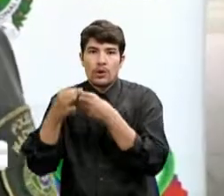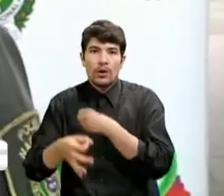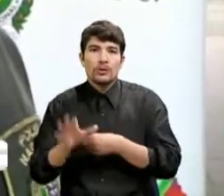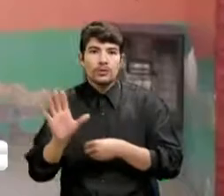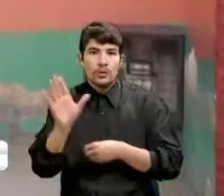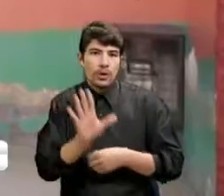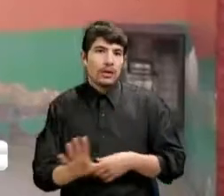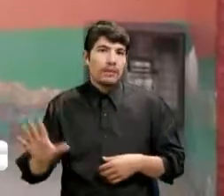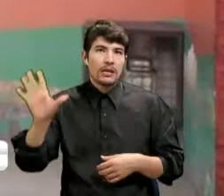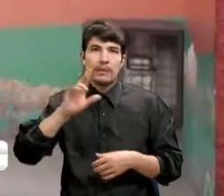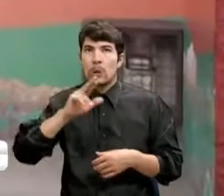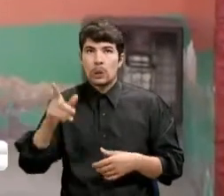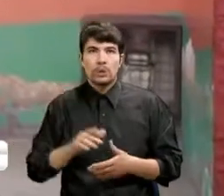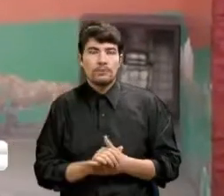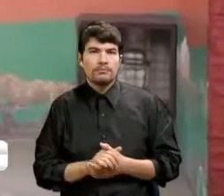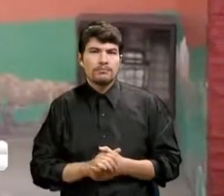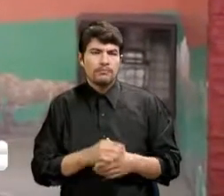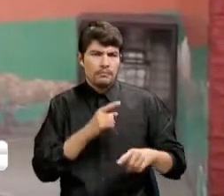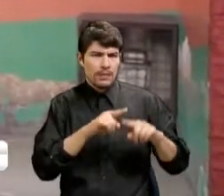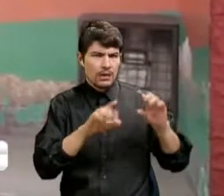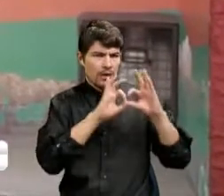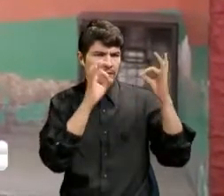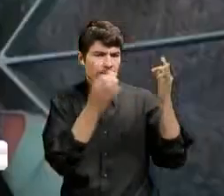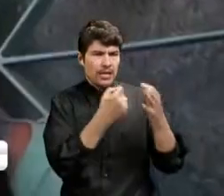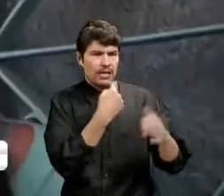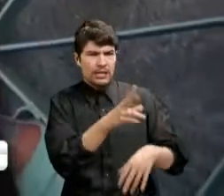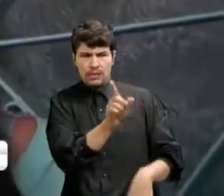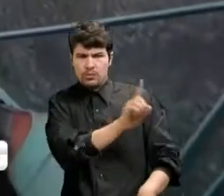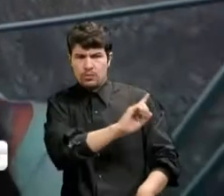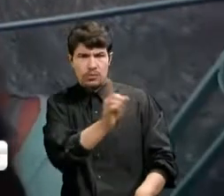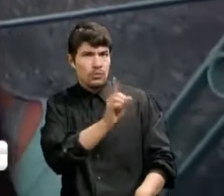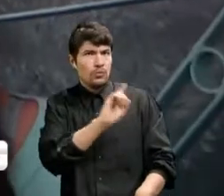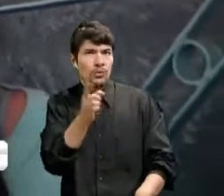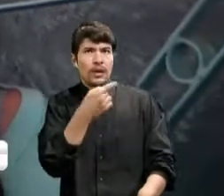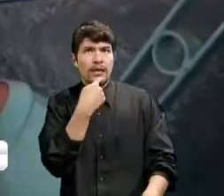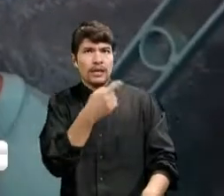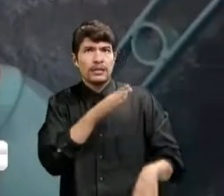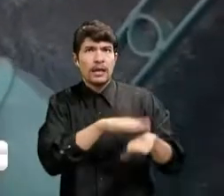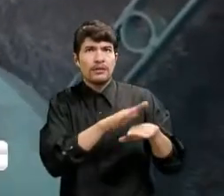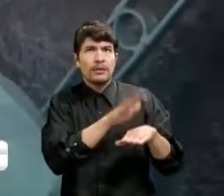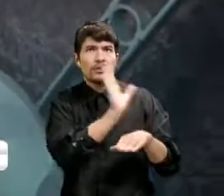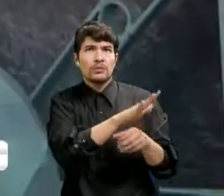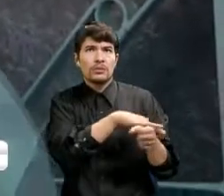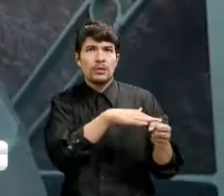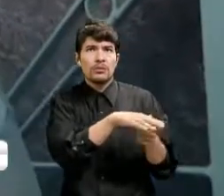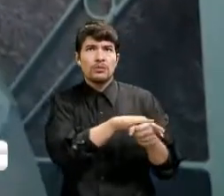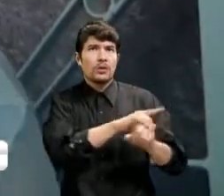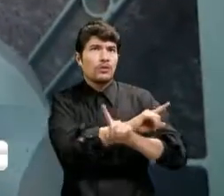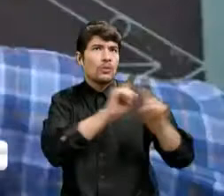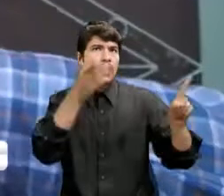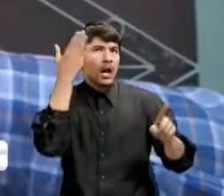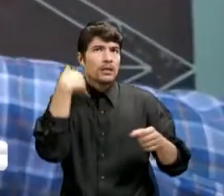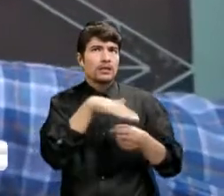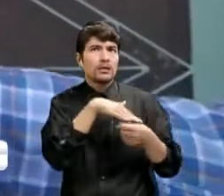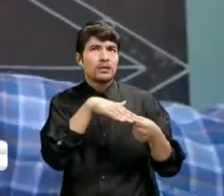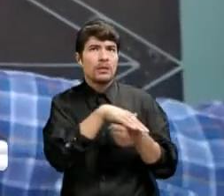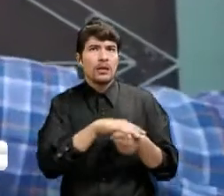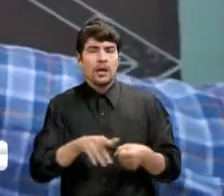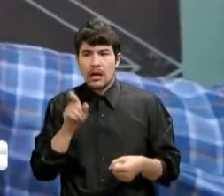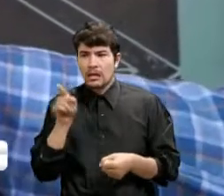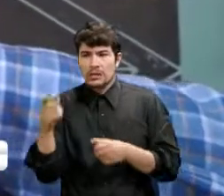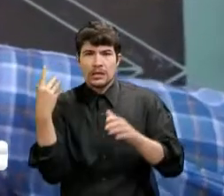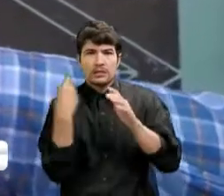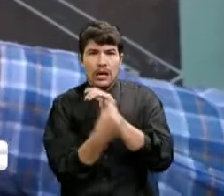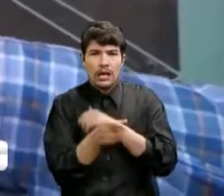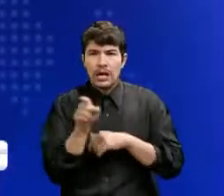departamento esta versión contrasta con la suministrada por los familiares de francis lorena que indica que este tipo de situaciones nunca les había ocurrido o sea ella salía